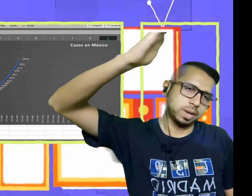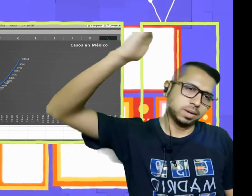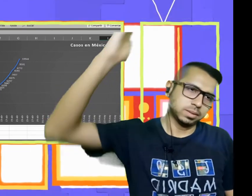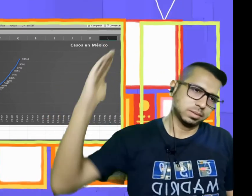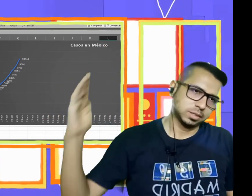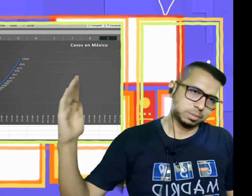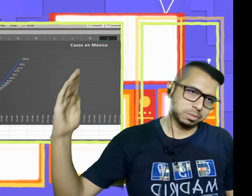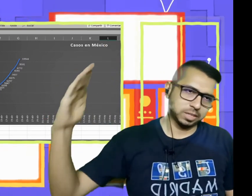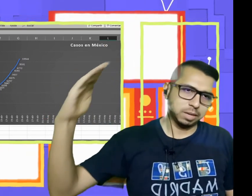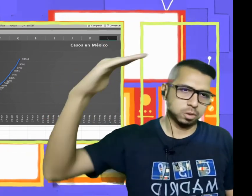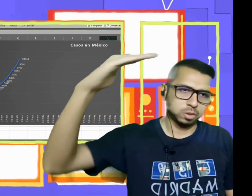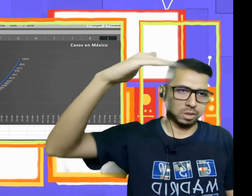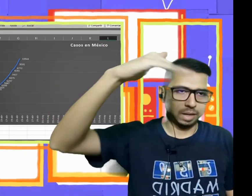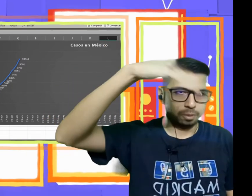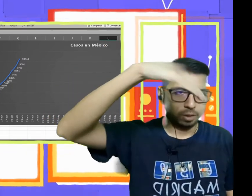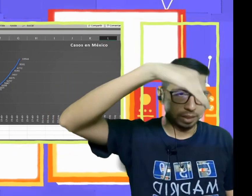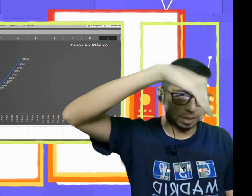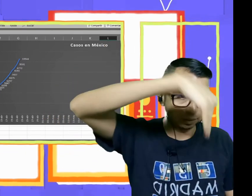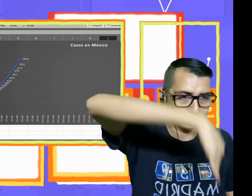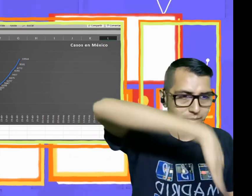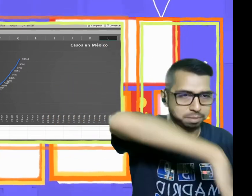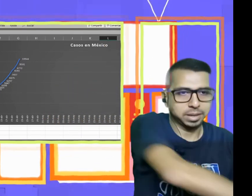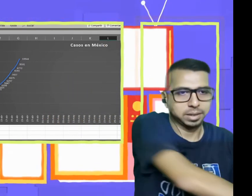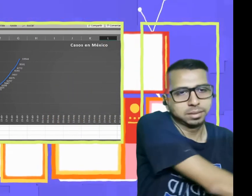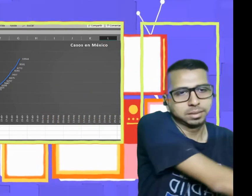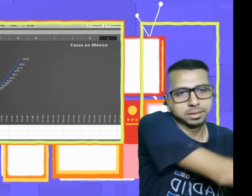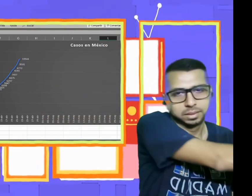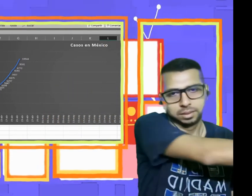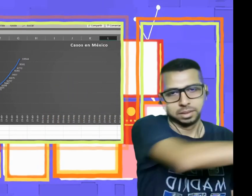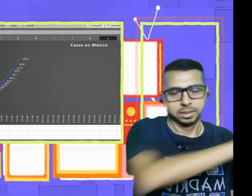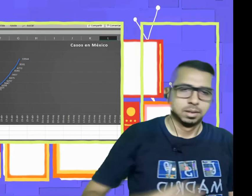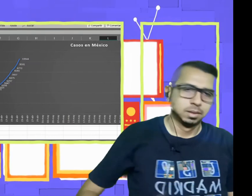curva. Esperemos que ya pronto dé la vuelta y baje, ¿no?